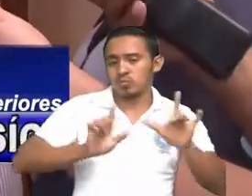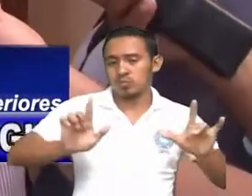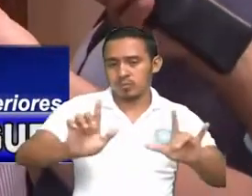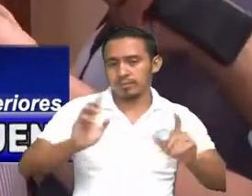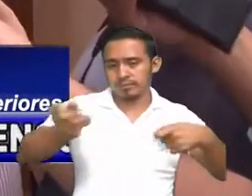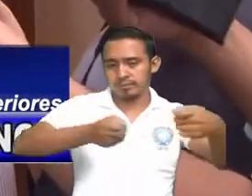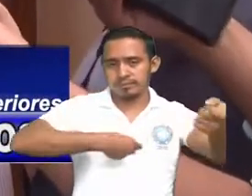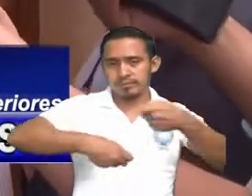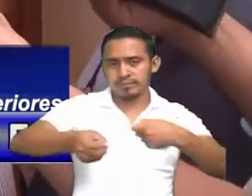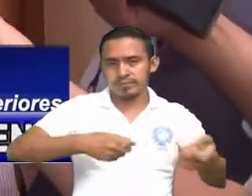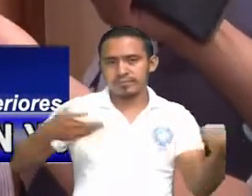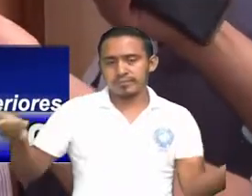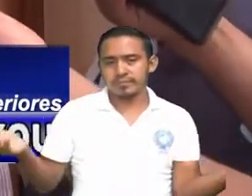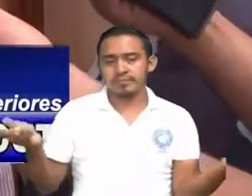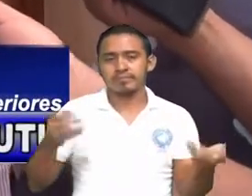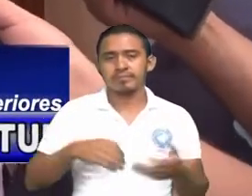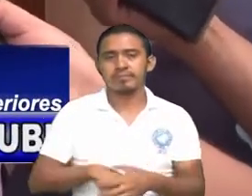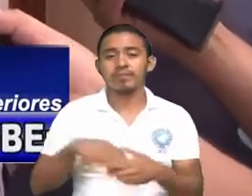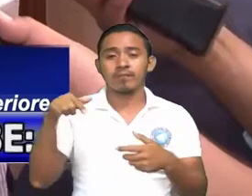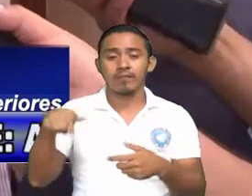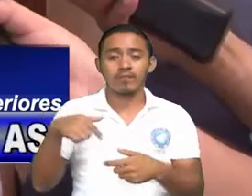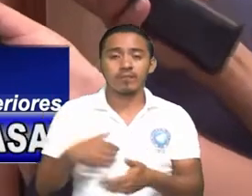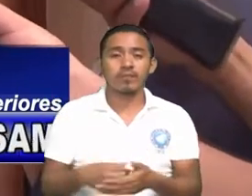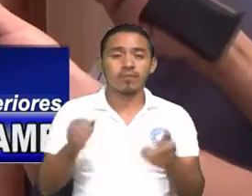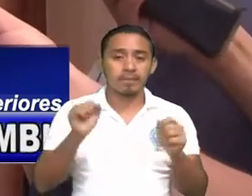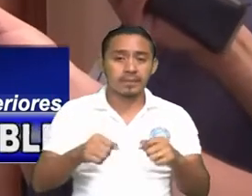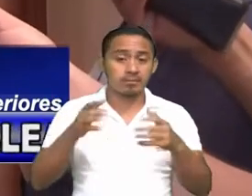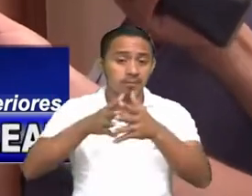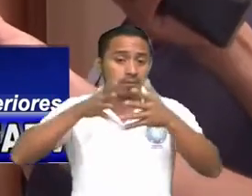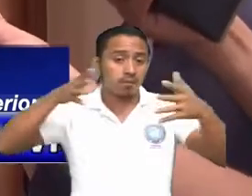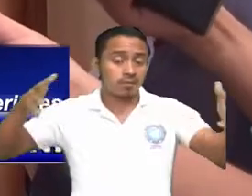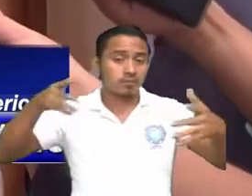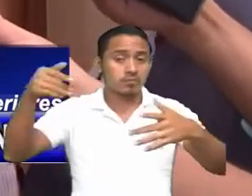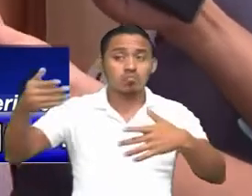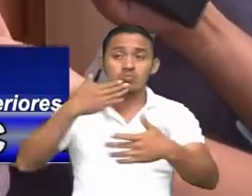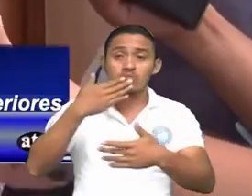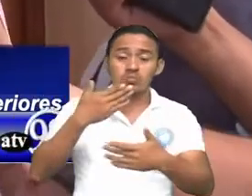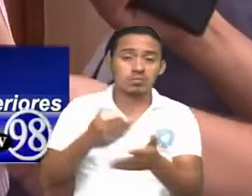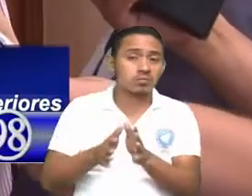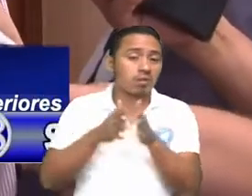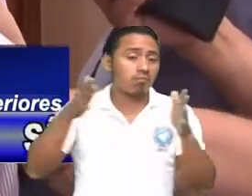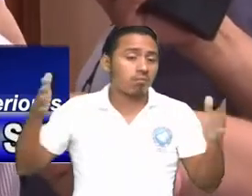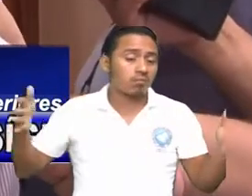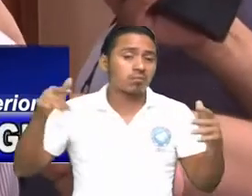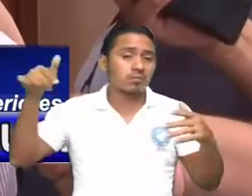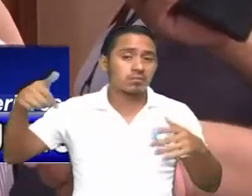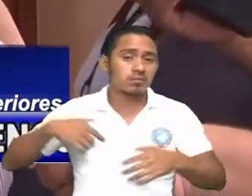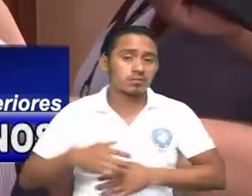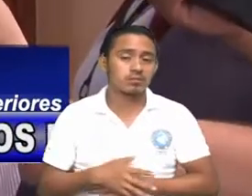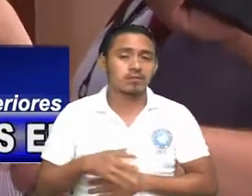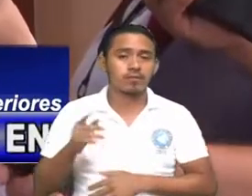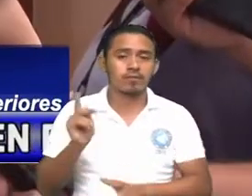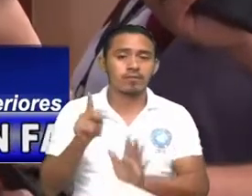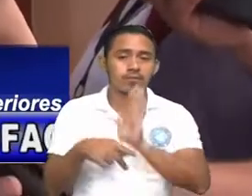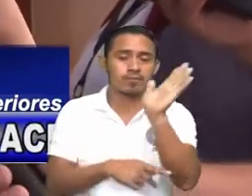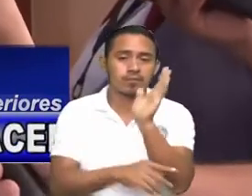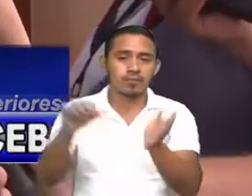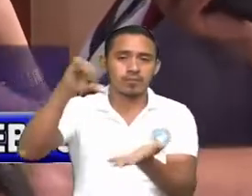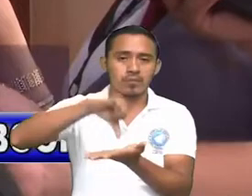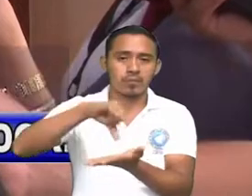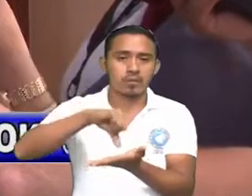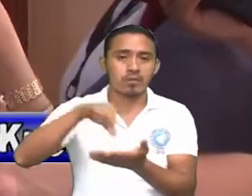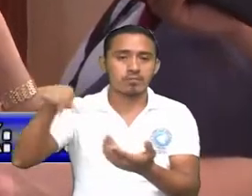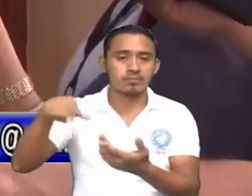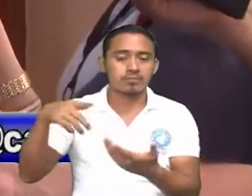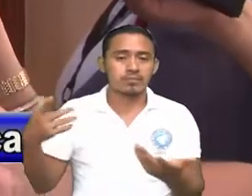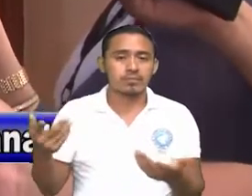Un mercado más que tiene opciones grandes, porque estamos hablando de que Irán es un país que tiene